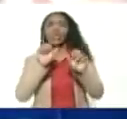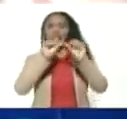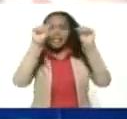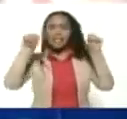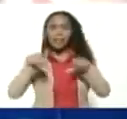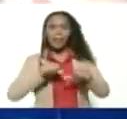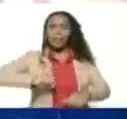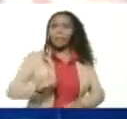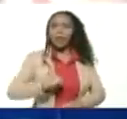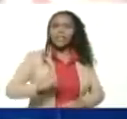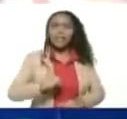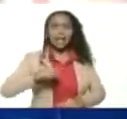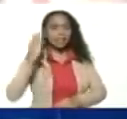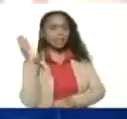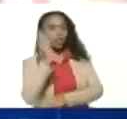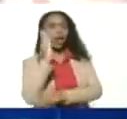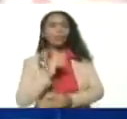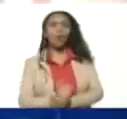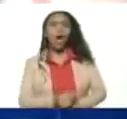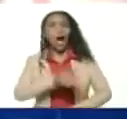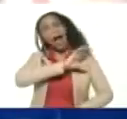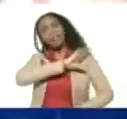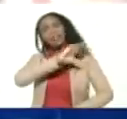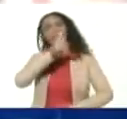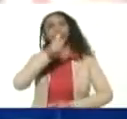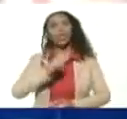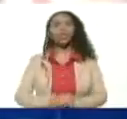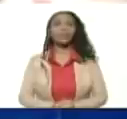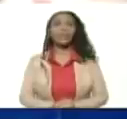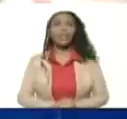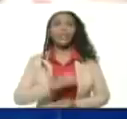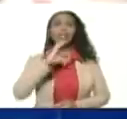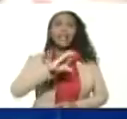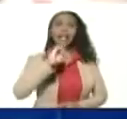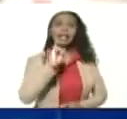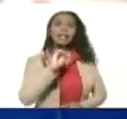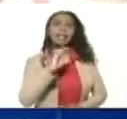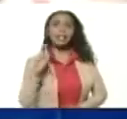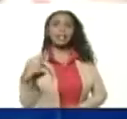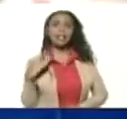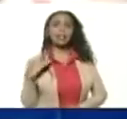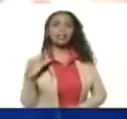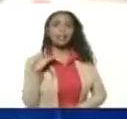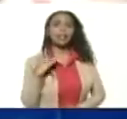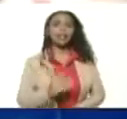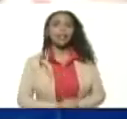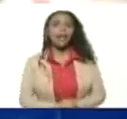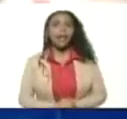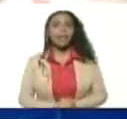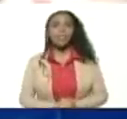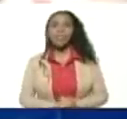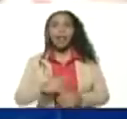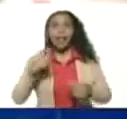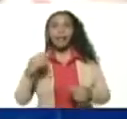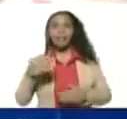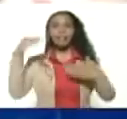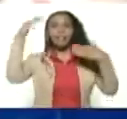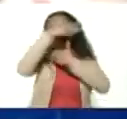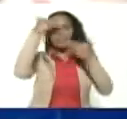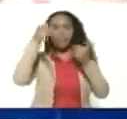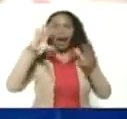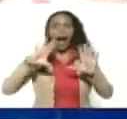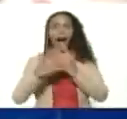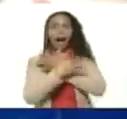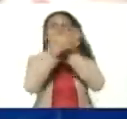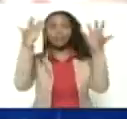policía, sancionando al director del CICPC, del FAE, etcétera. Se meten